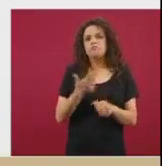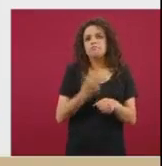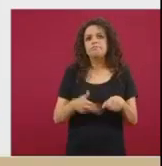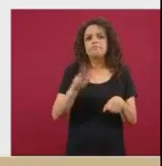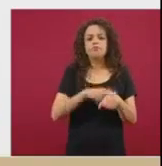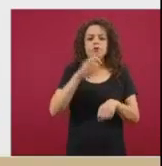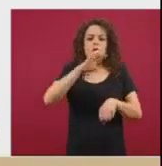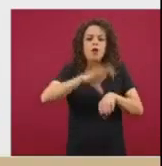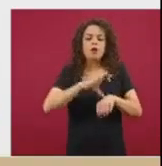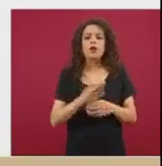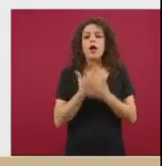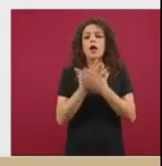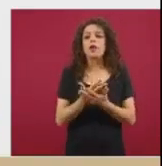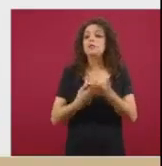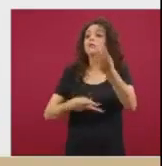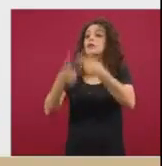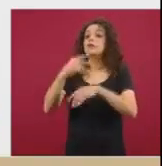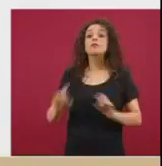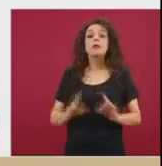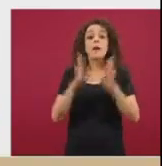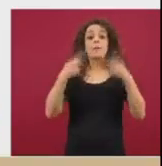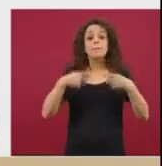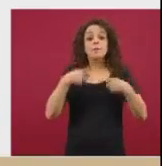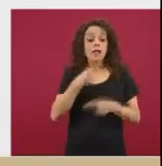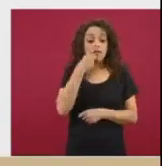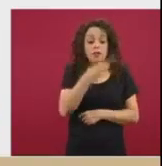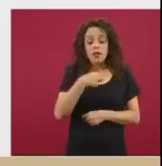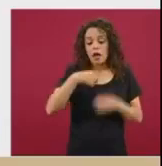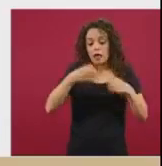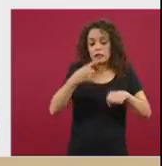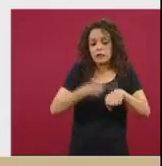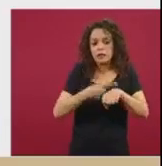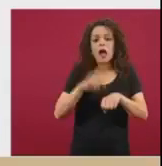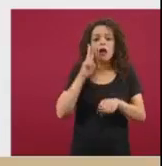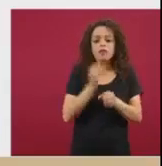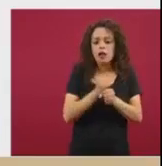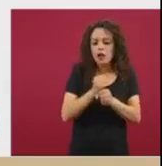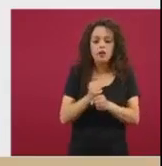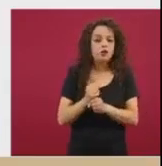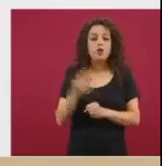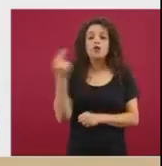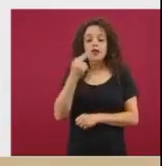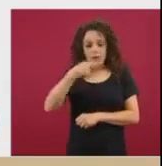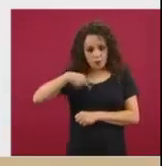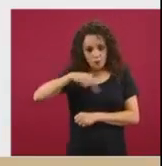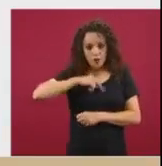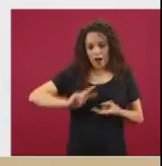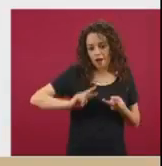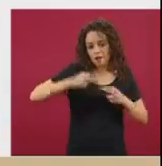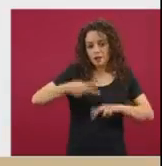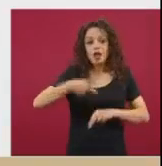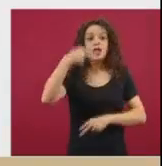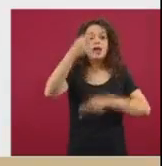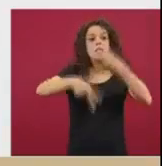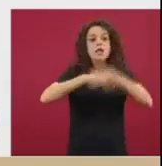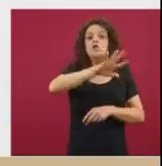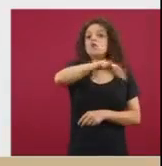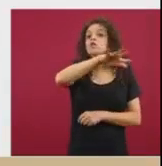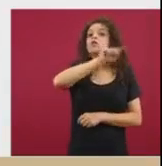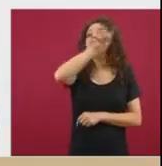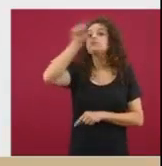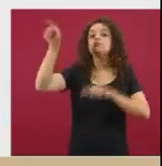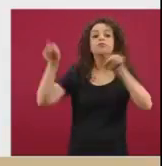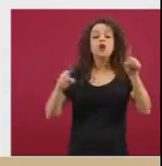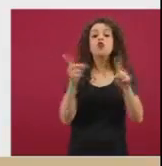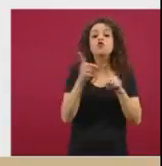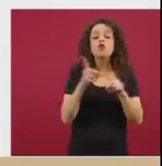lepra o no es lepra. No. Ir a estas zonas en donde sabemos que hay circulación de lepra y buscar de manera intencionada casos probables de lepra para poder